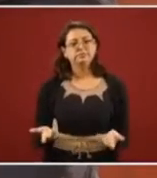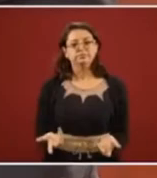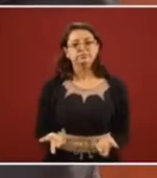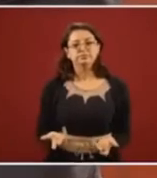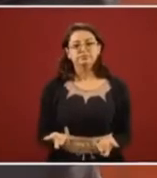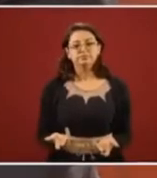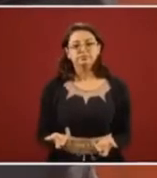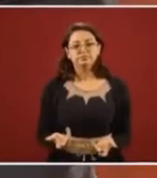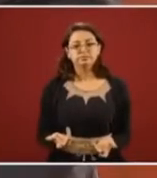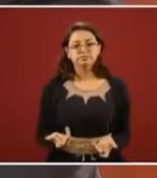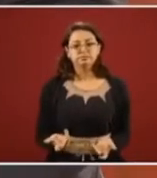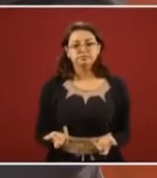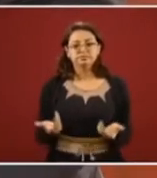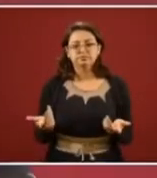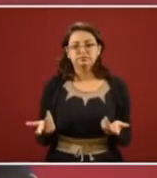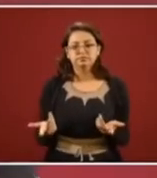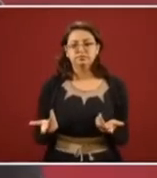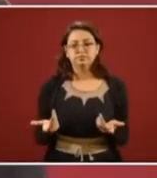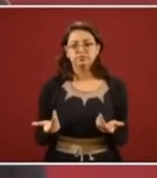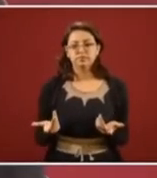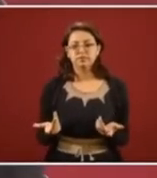para que medirlo